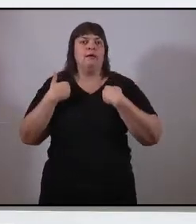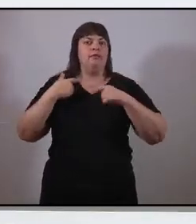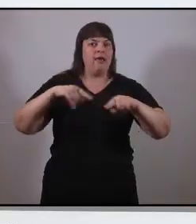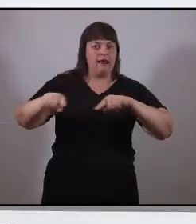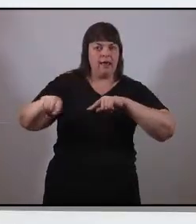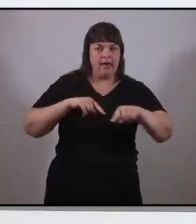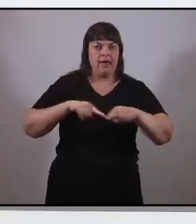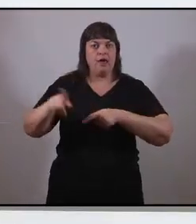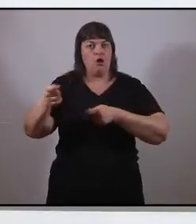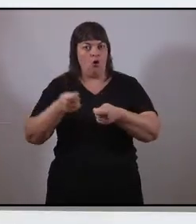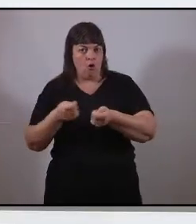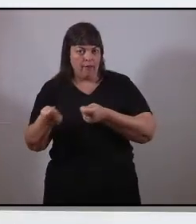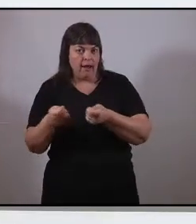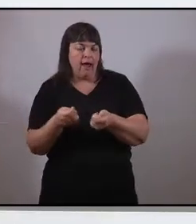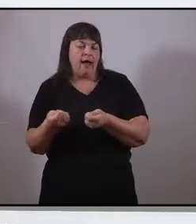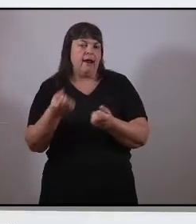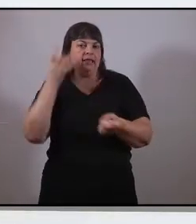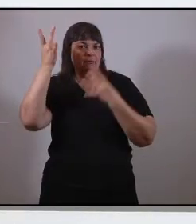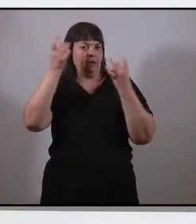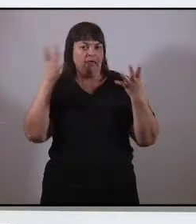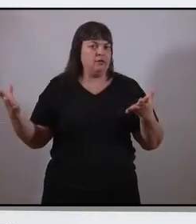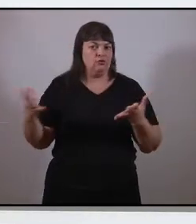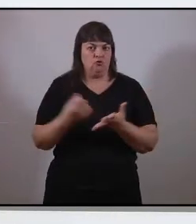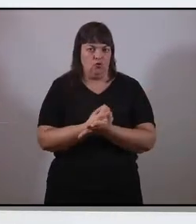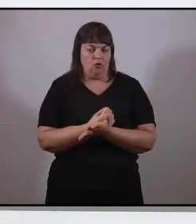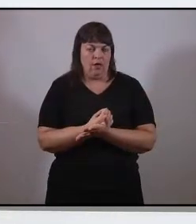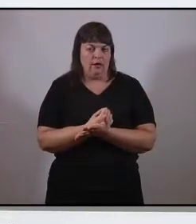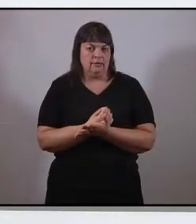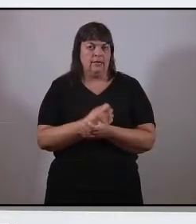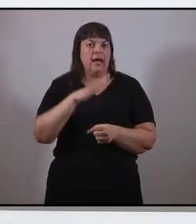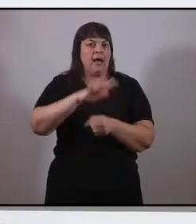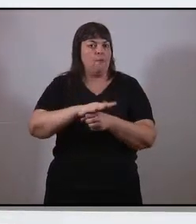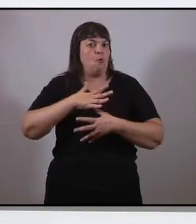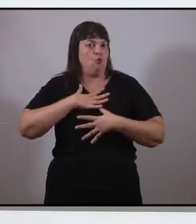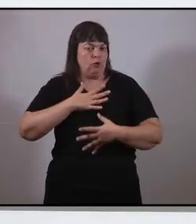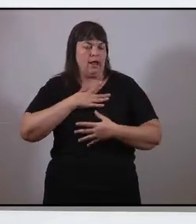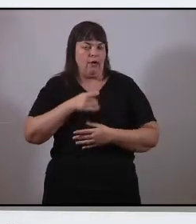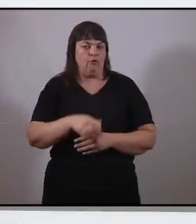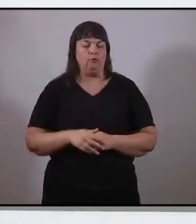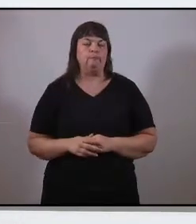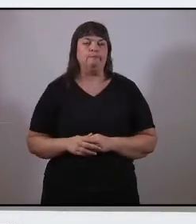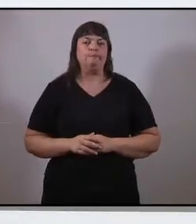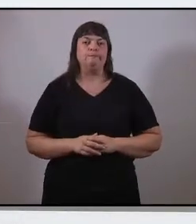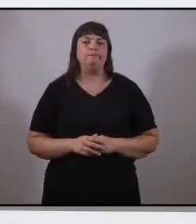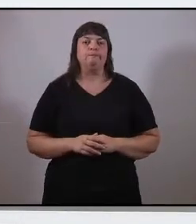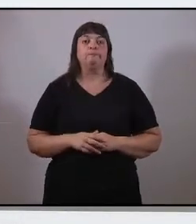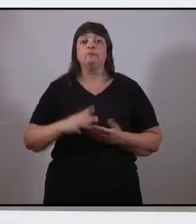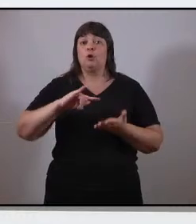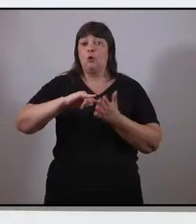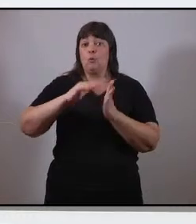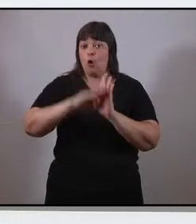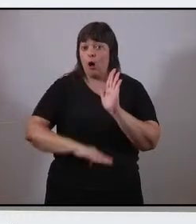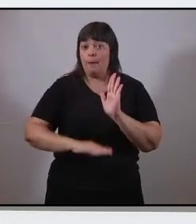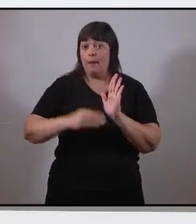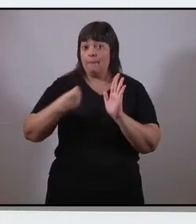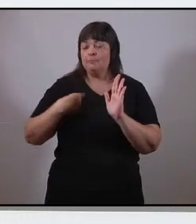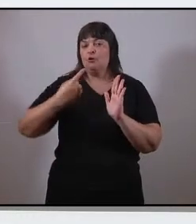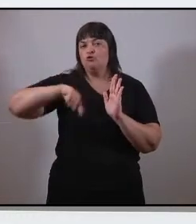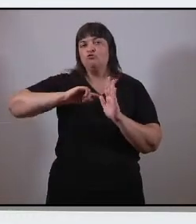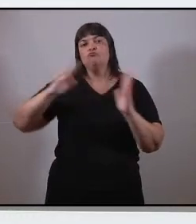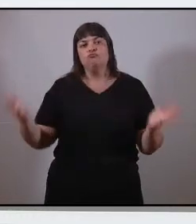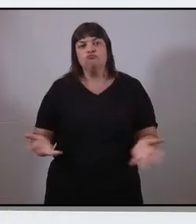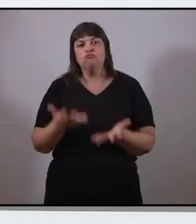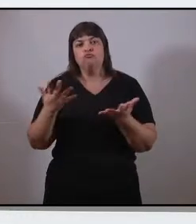y de coordinar todas las actividades del campo del voluntariado. Con este programa seguimos